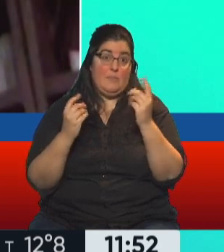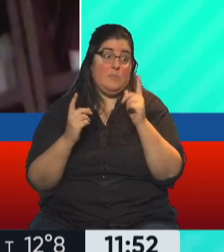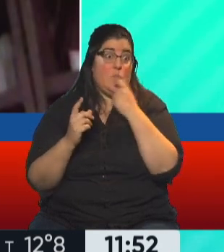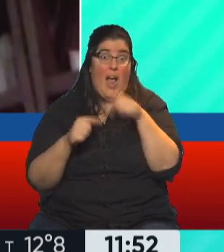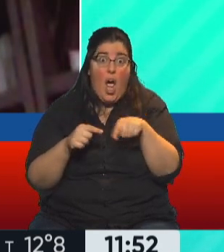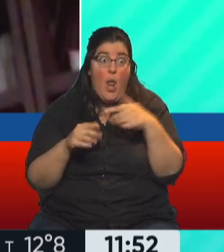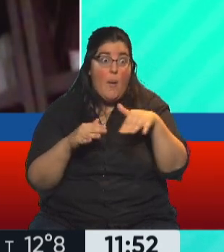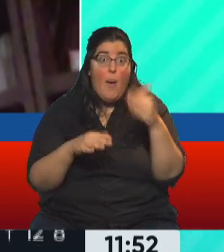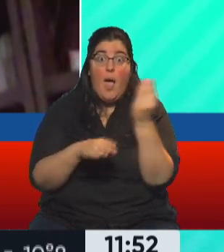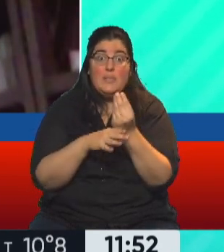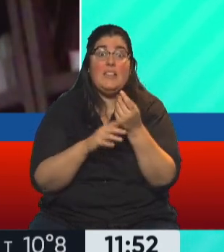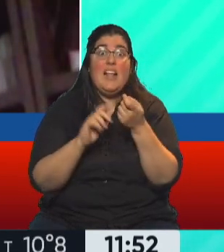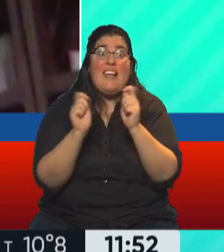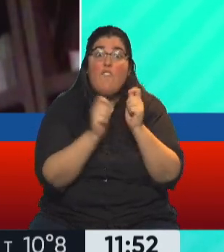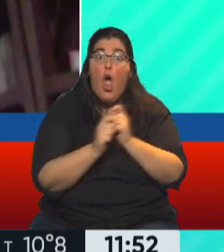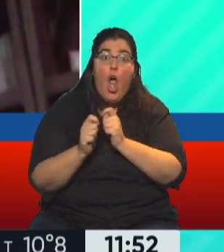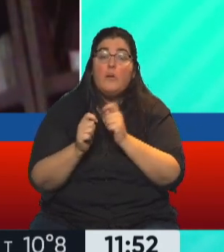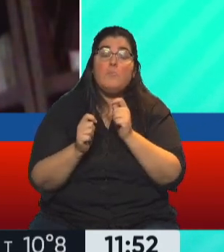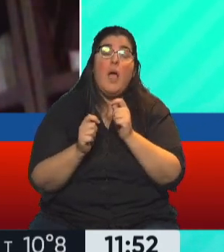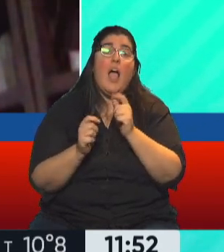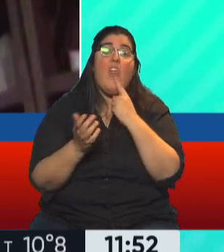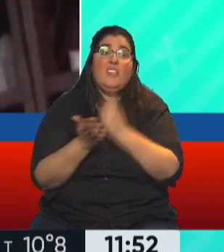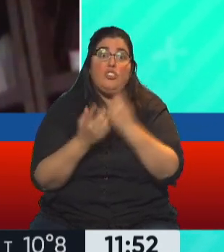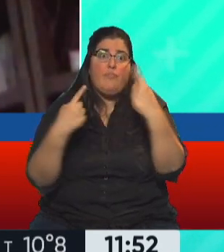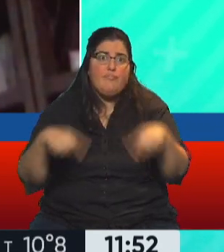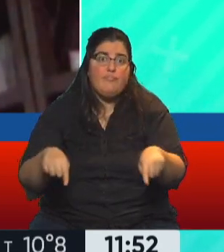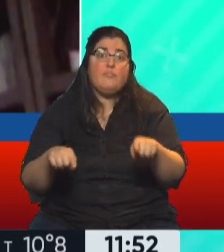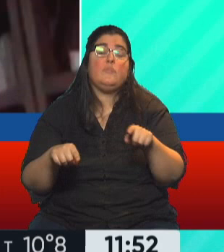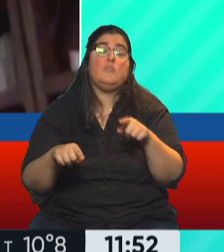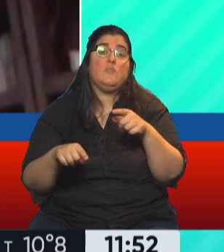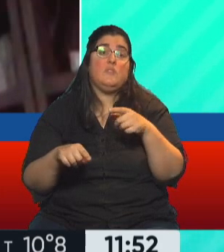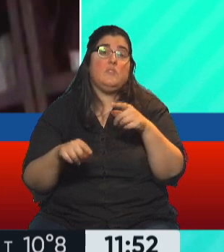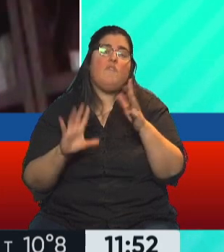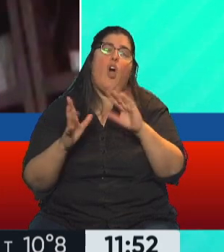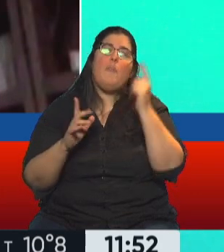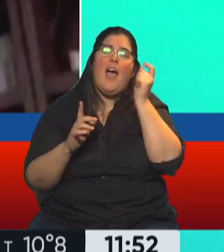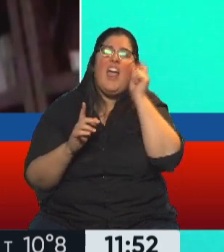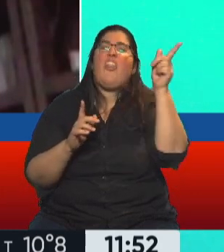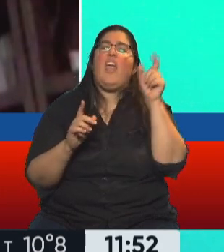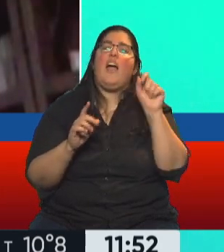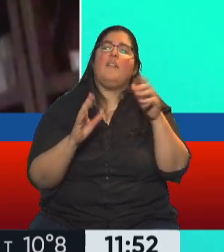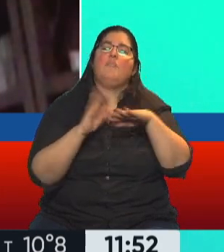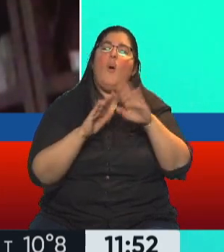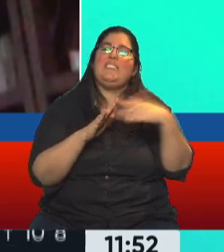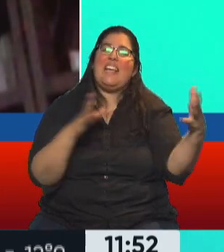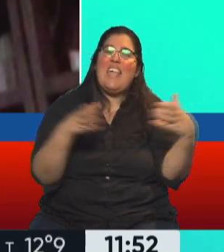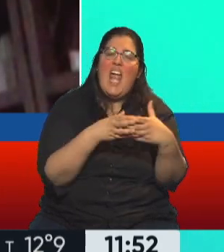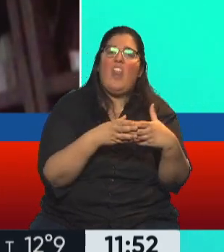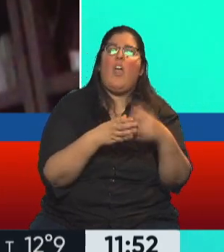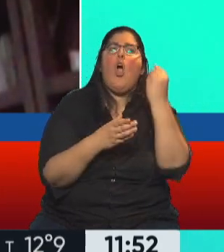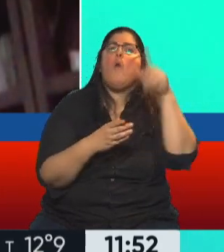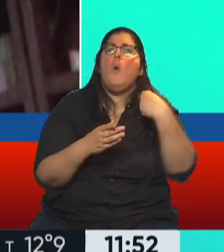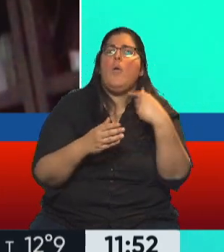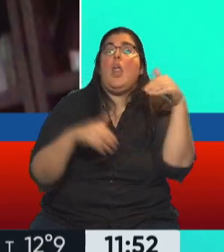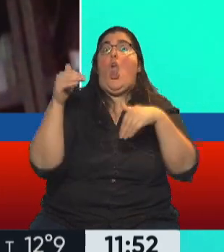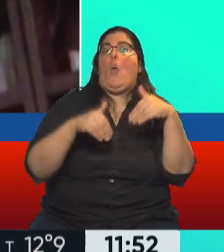estas reformas de corte de izquierda, sería a través de elecciones, lo cual sería bastante